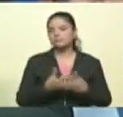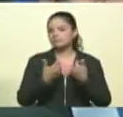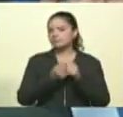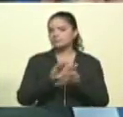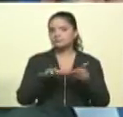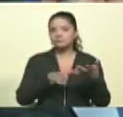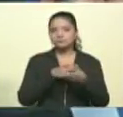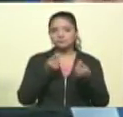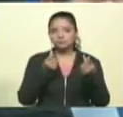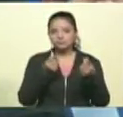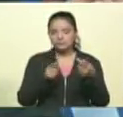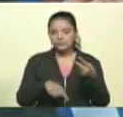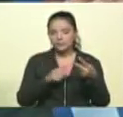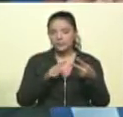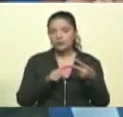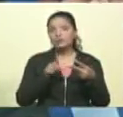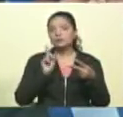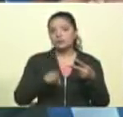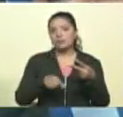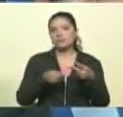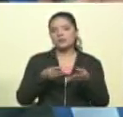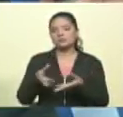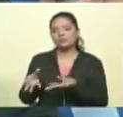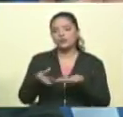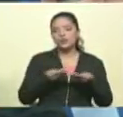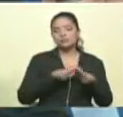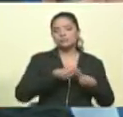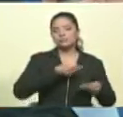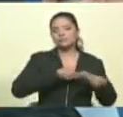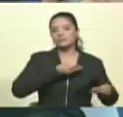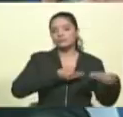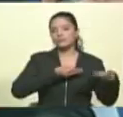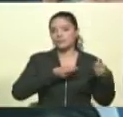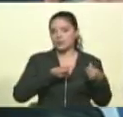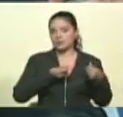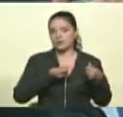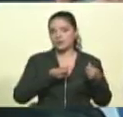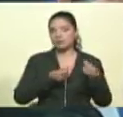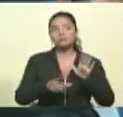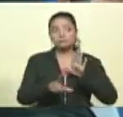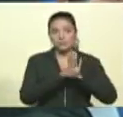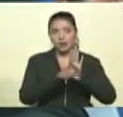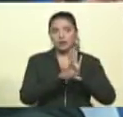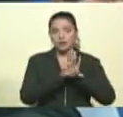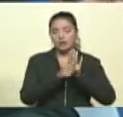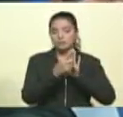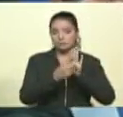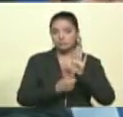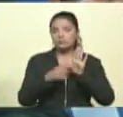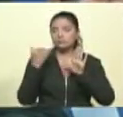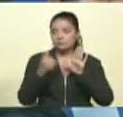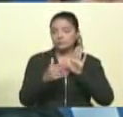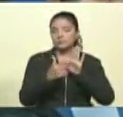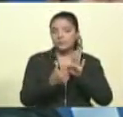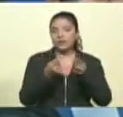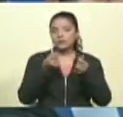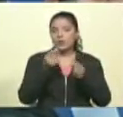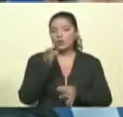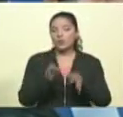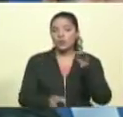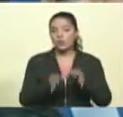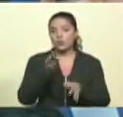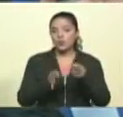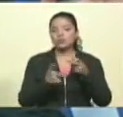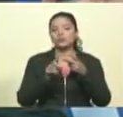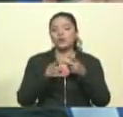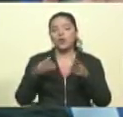de la economía y legitimación de capitales, previstos en la Ley Orgánica de Precios Justos y Ley Orgánica contra